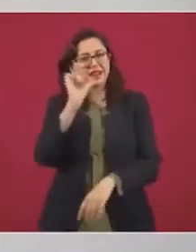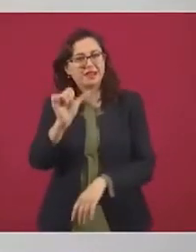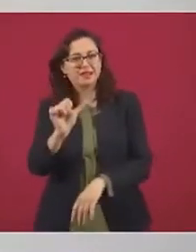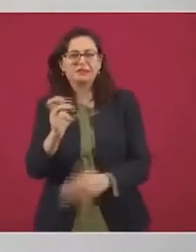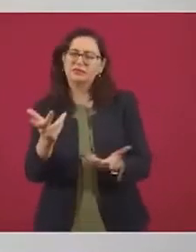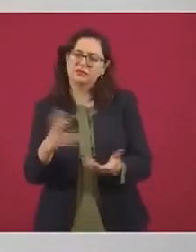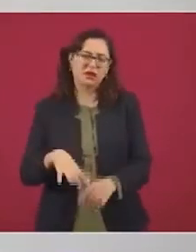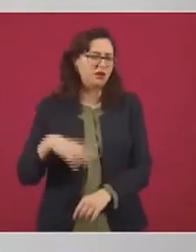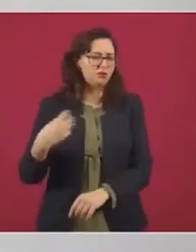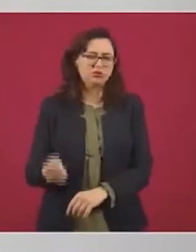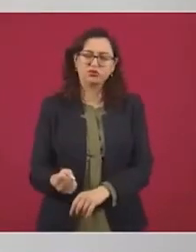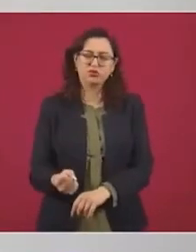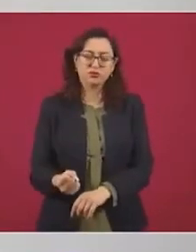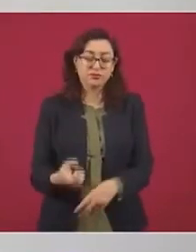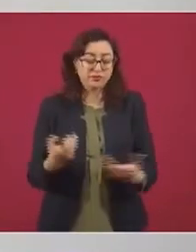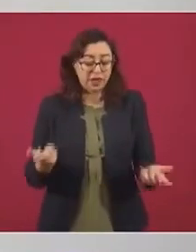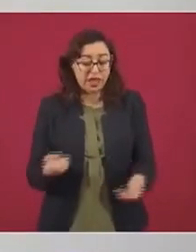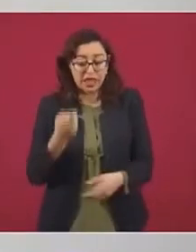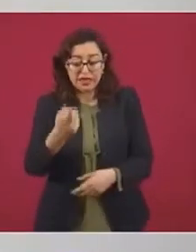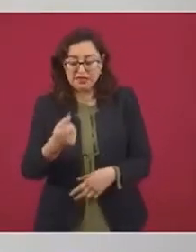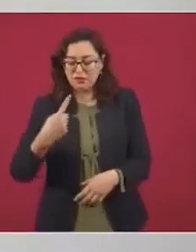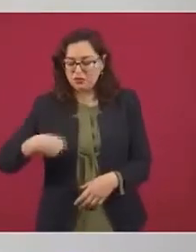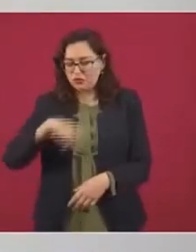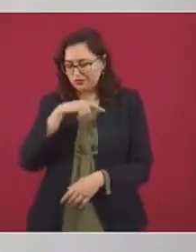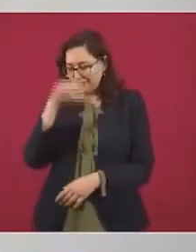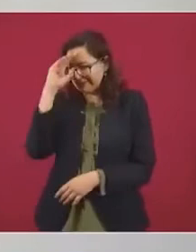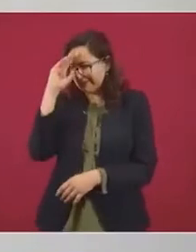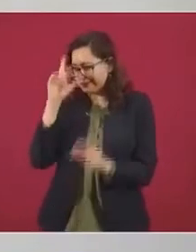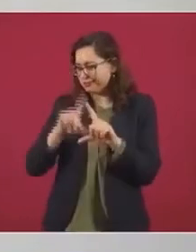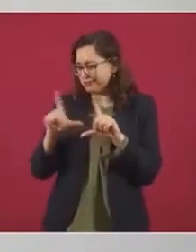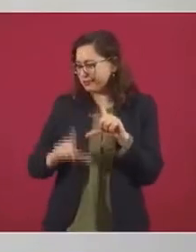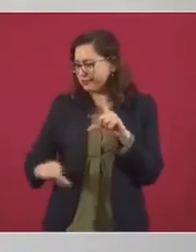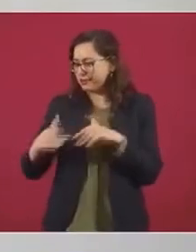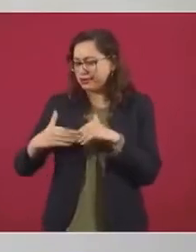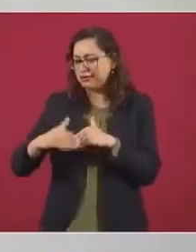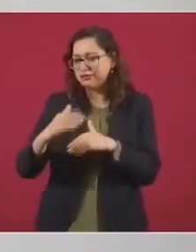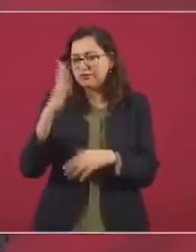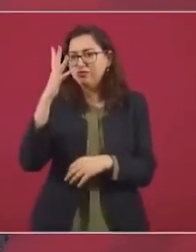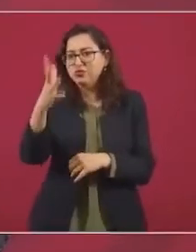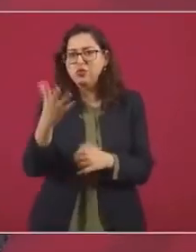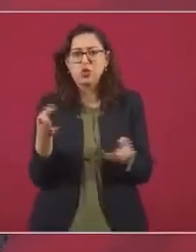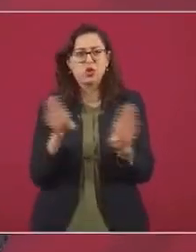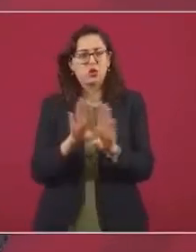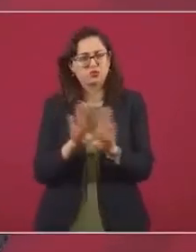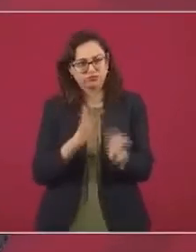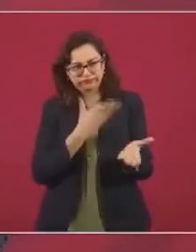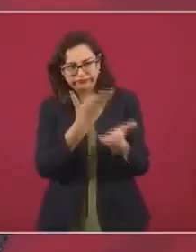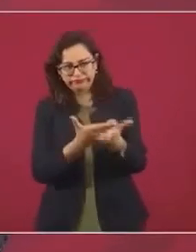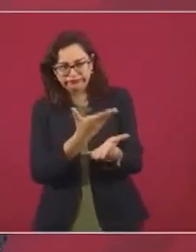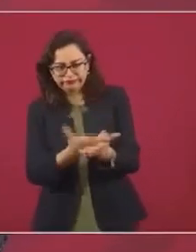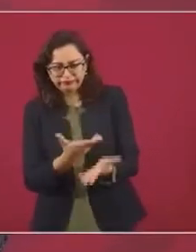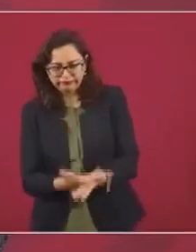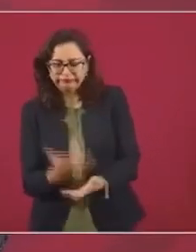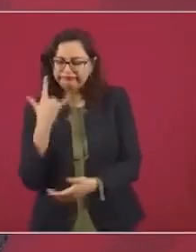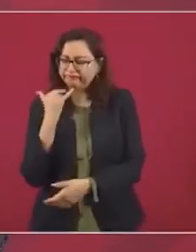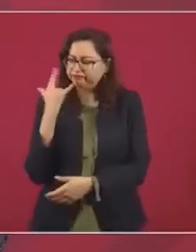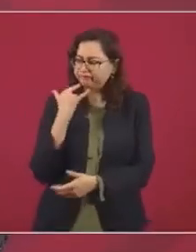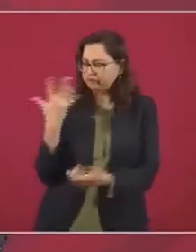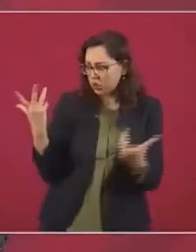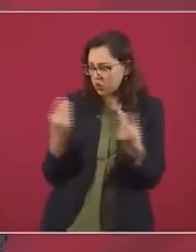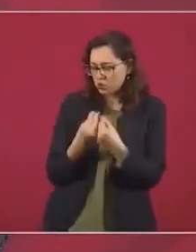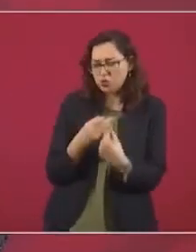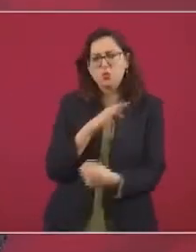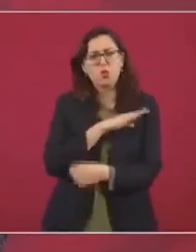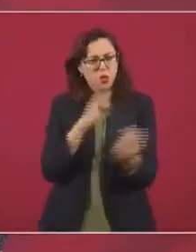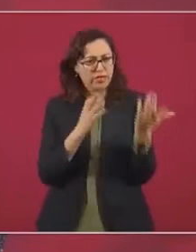país. Creemos que con los esfuerzos que estamos haciendo todos, el país va a salir adelante.